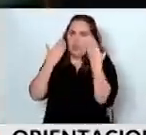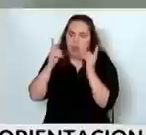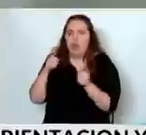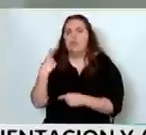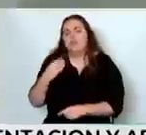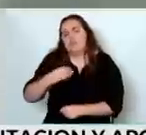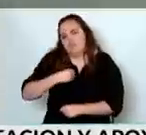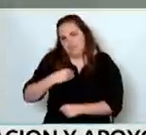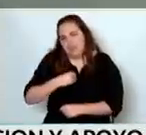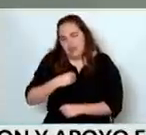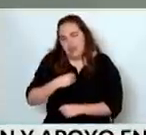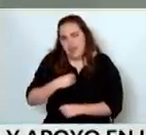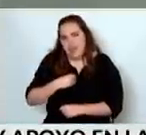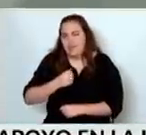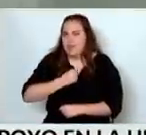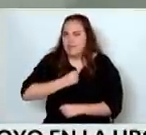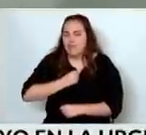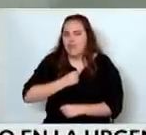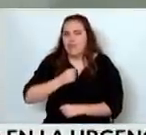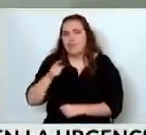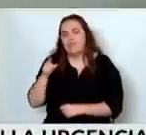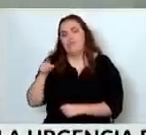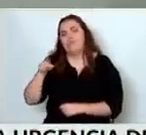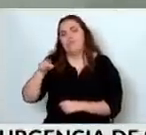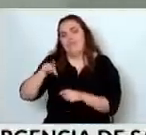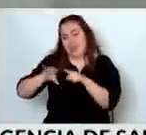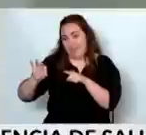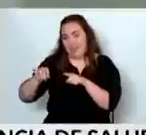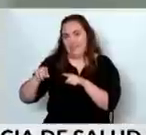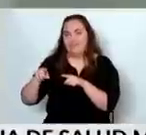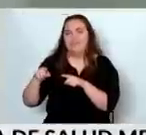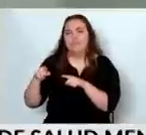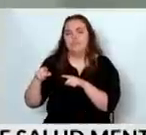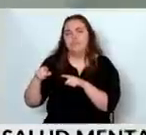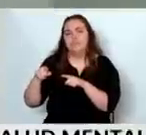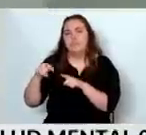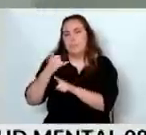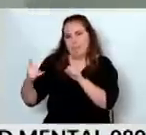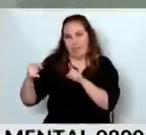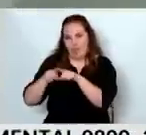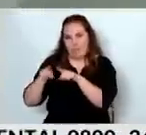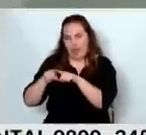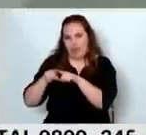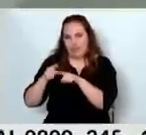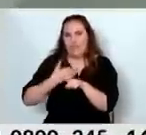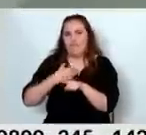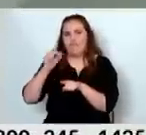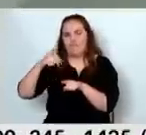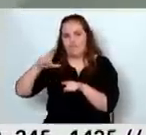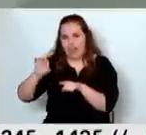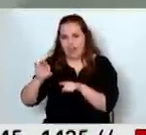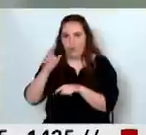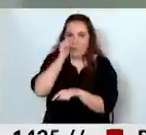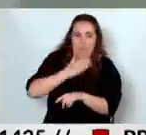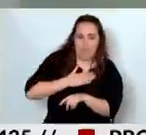creyentes. ¿Vos sabés que su mamá y mi papá, porque somos medio hermanos con Franco, que en paz